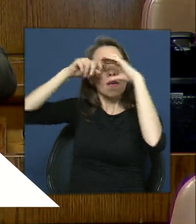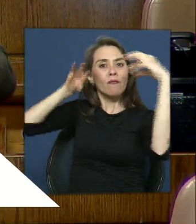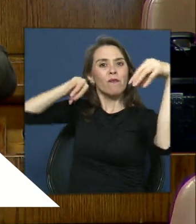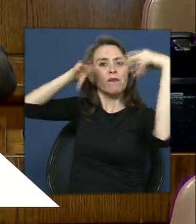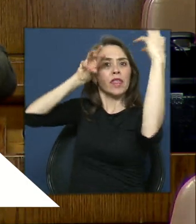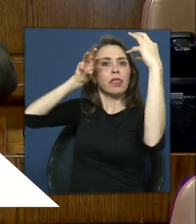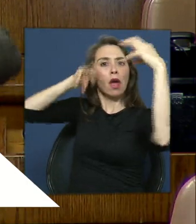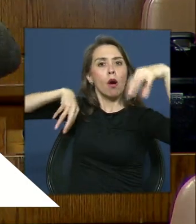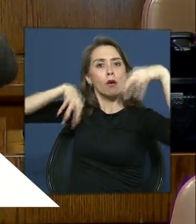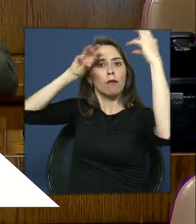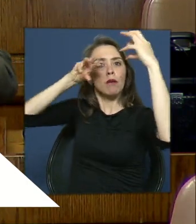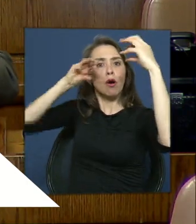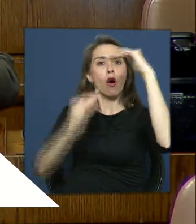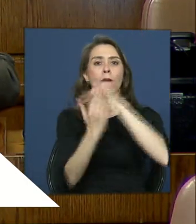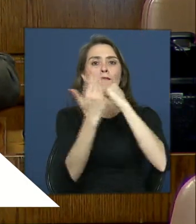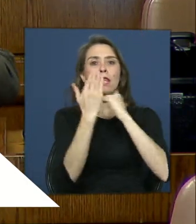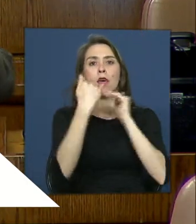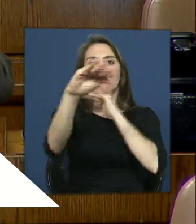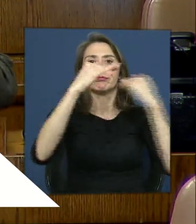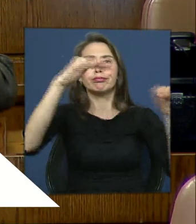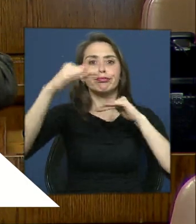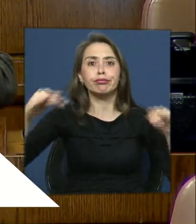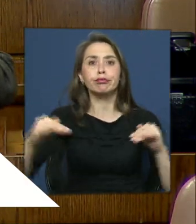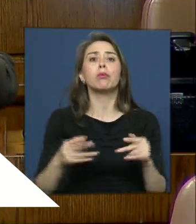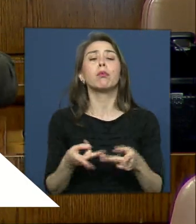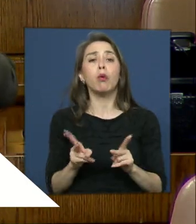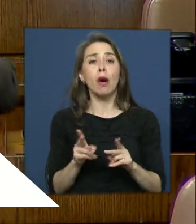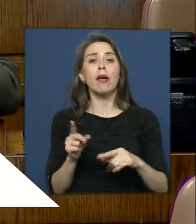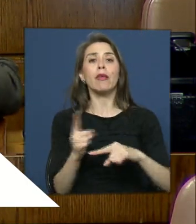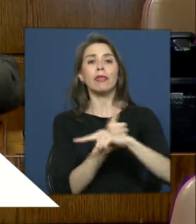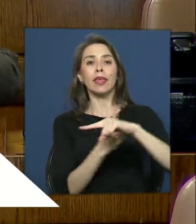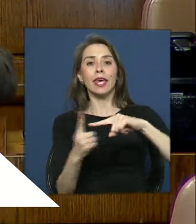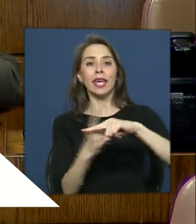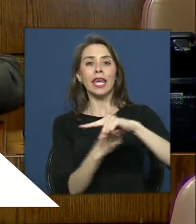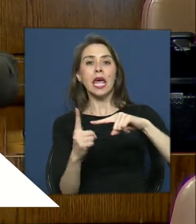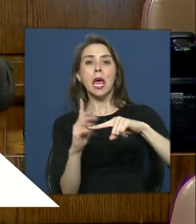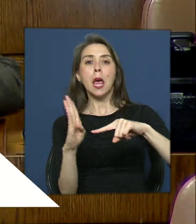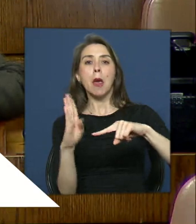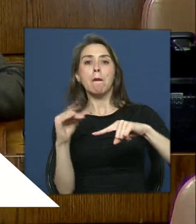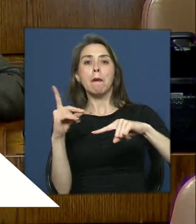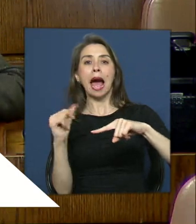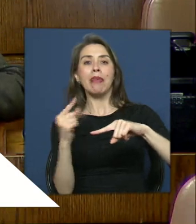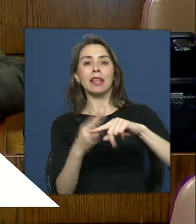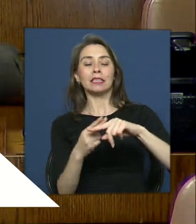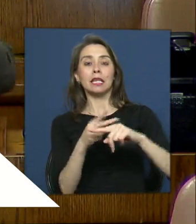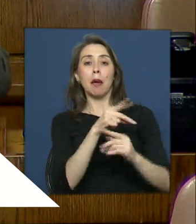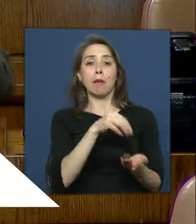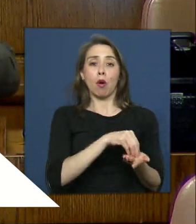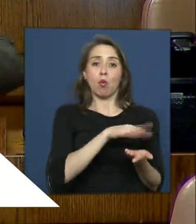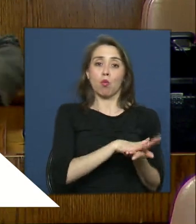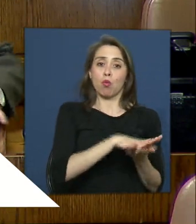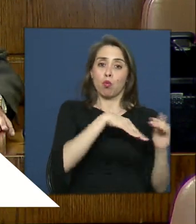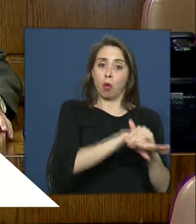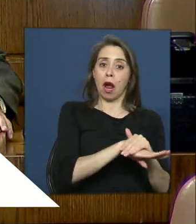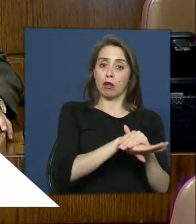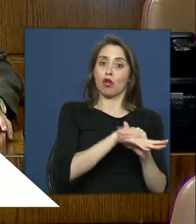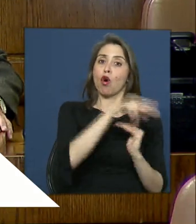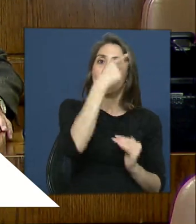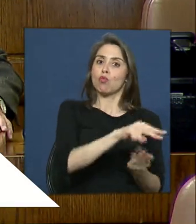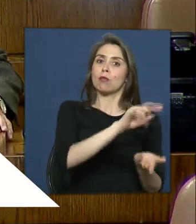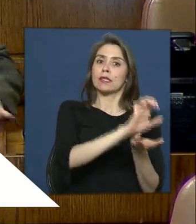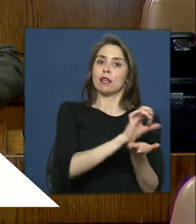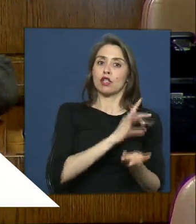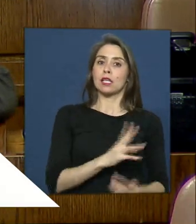Todo eso se permite en la banda que ha quedado de reserva para el Estado de Chile, que son estos 20